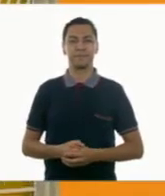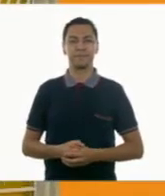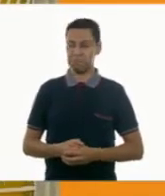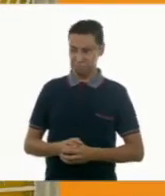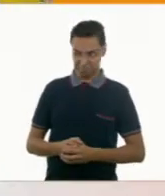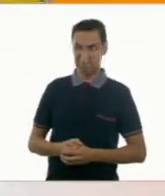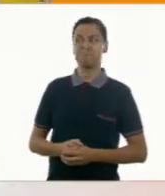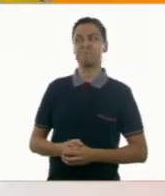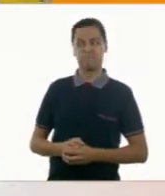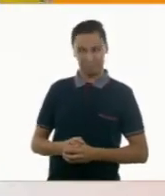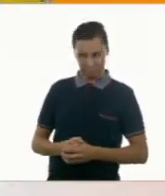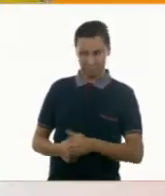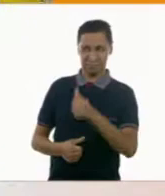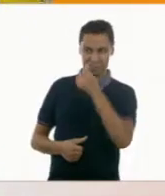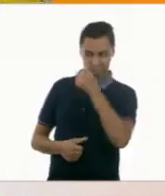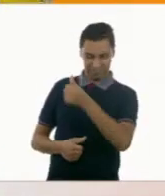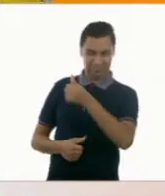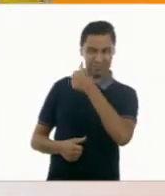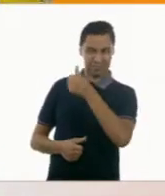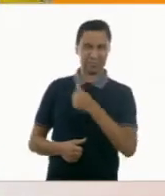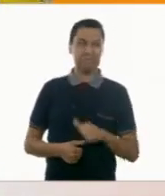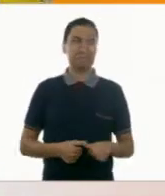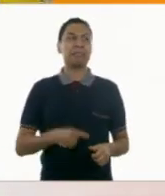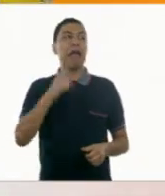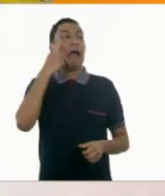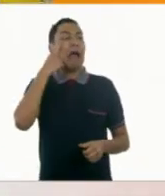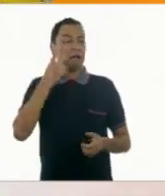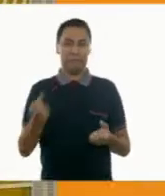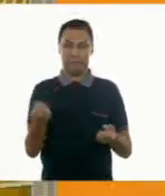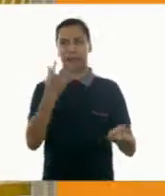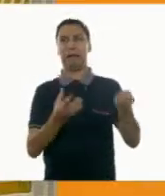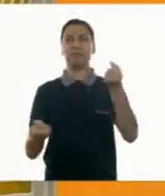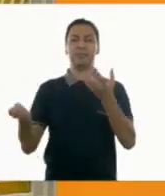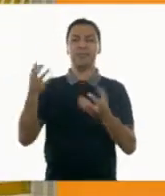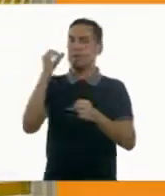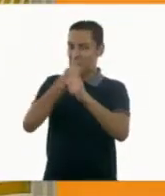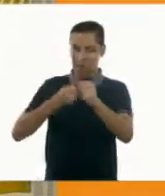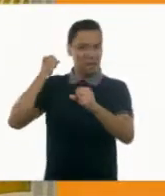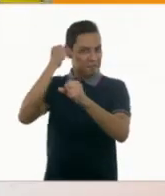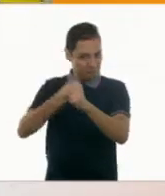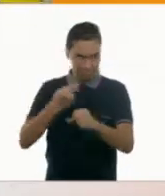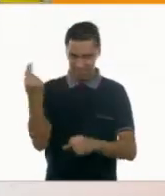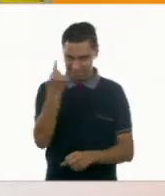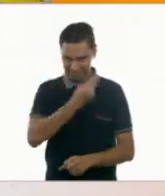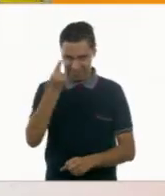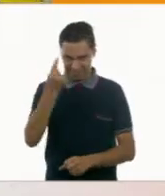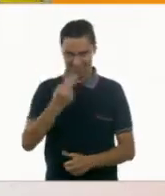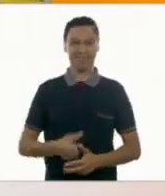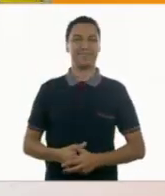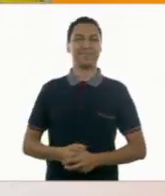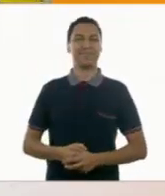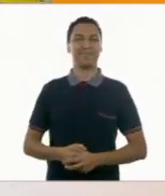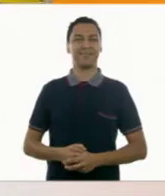Así es, Ale. Muy bien, muy bien. Ahí voy, ahí voy, ahí voy. Ahí vas, eso ahí. Es cuestión de práctica.